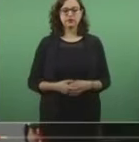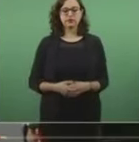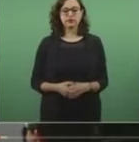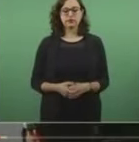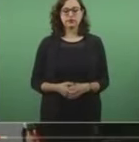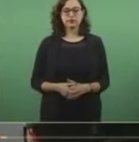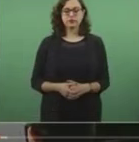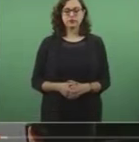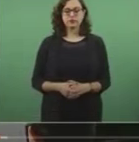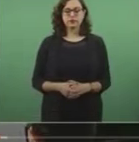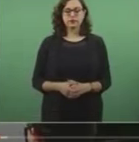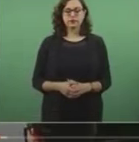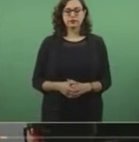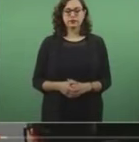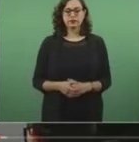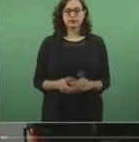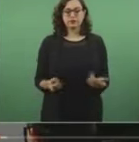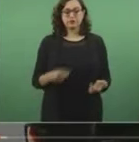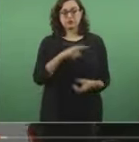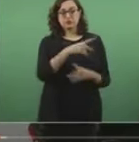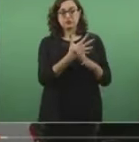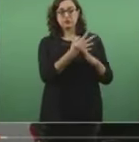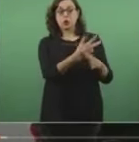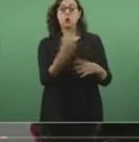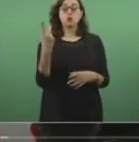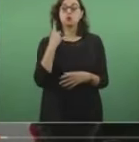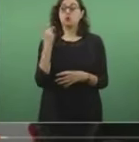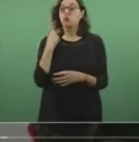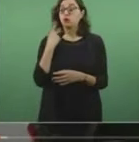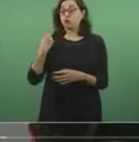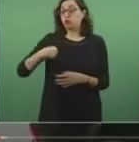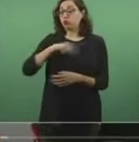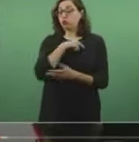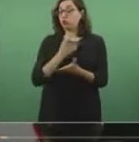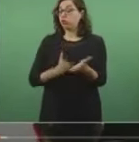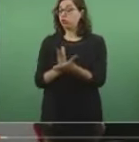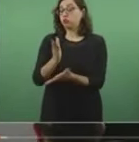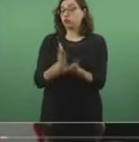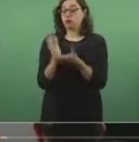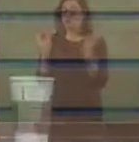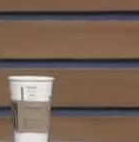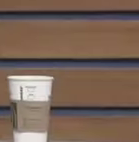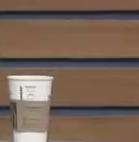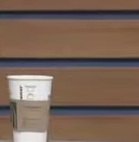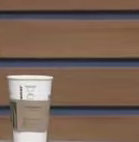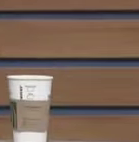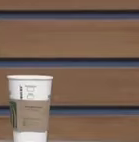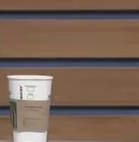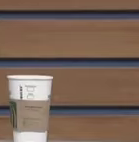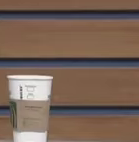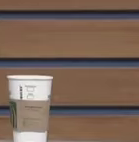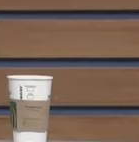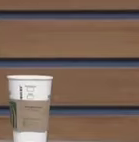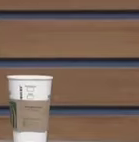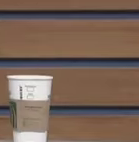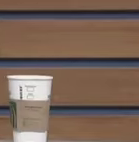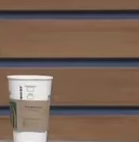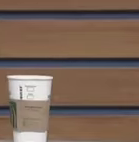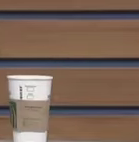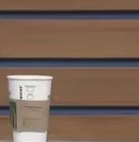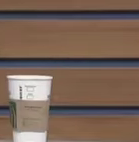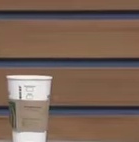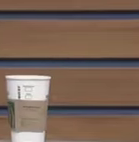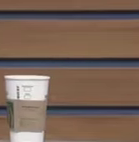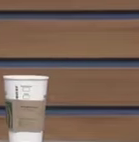A lo mejor. Con esa pregunta cerramos el programa, se quedan con Javier Poza, buen